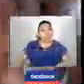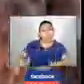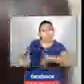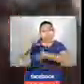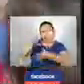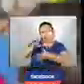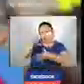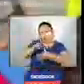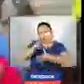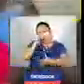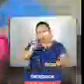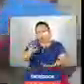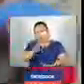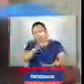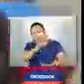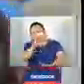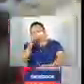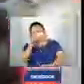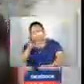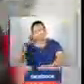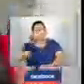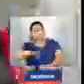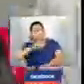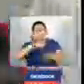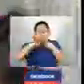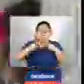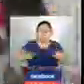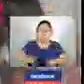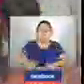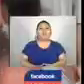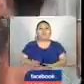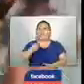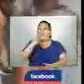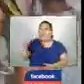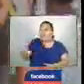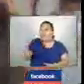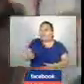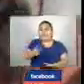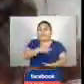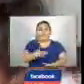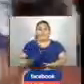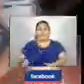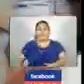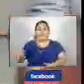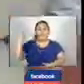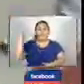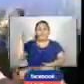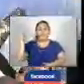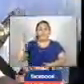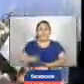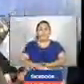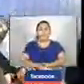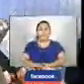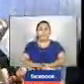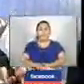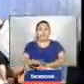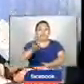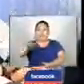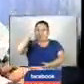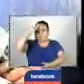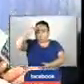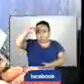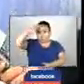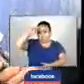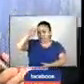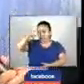Latina optaron por la prudencia, otros se pronunciaron abiertamente. Uno de ellos fue el presidente uruguayo Luis Lacalle Pou. Y Cuba es